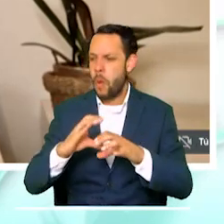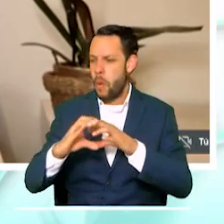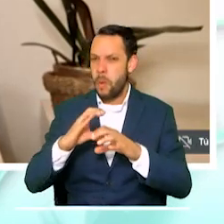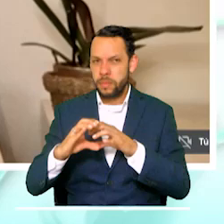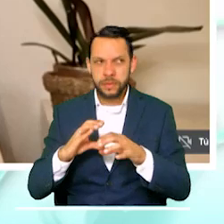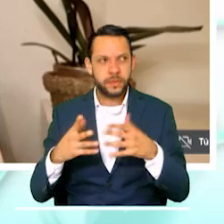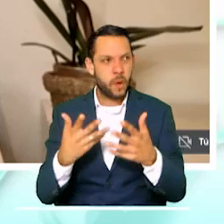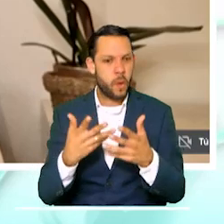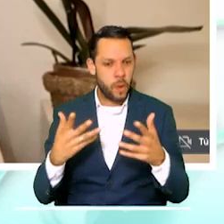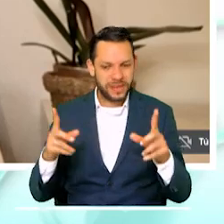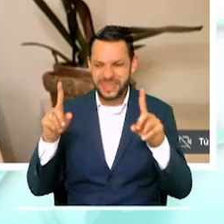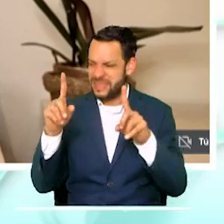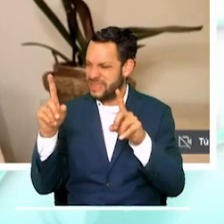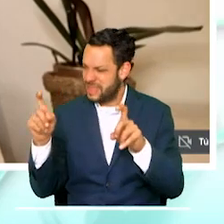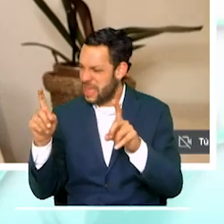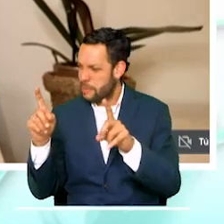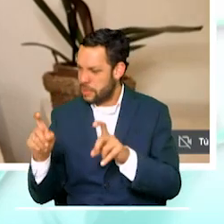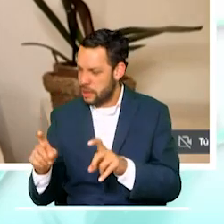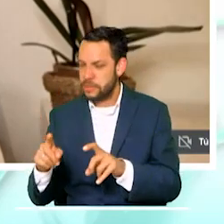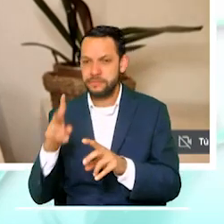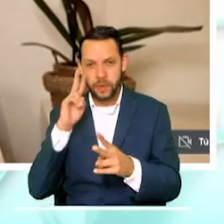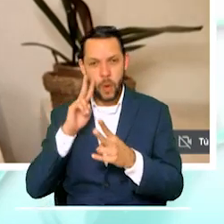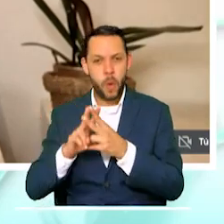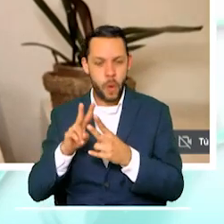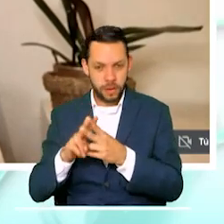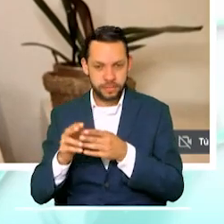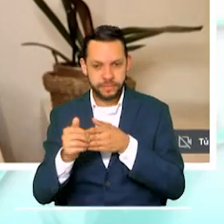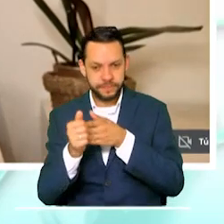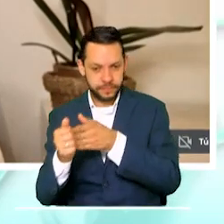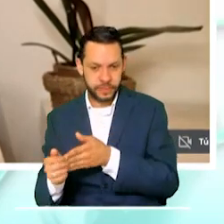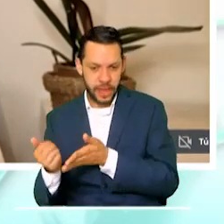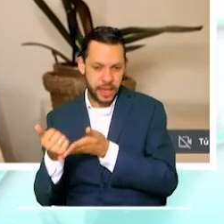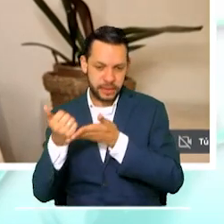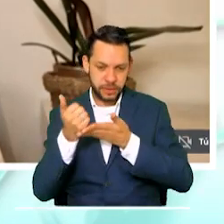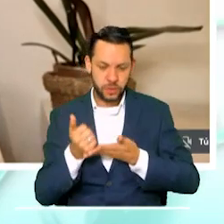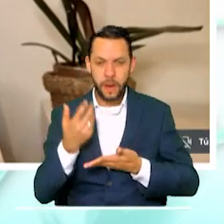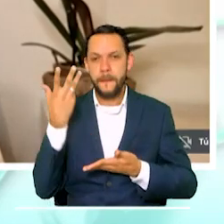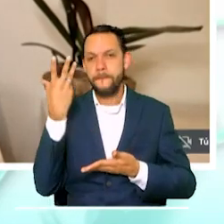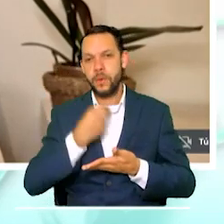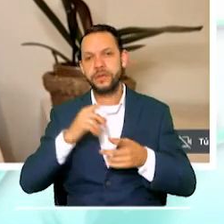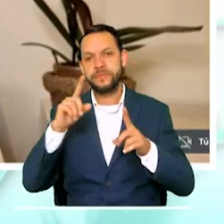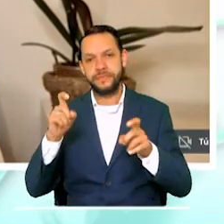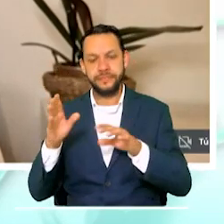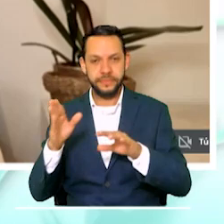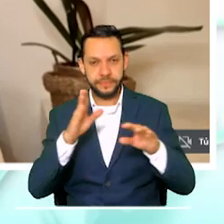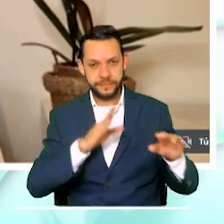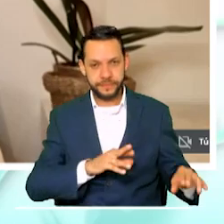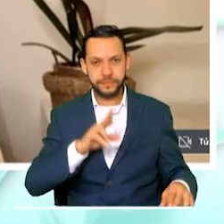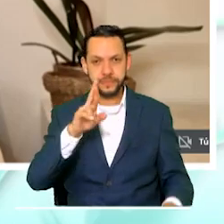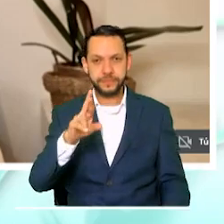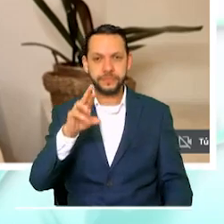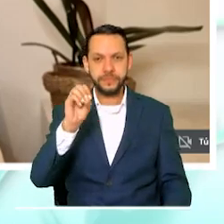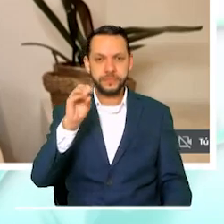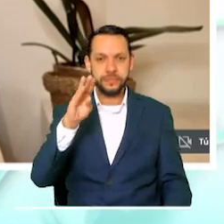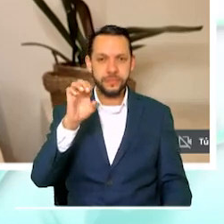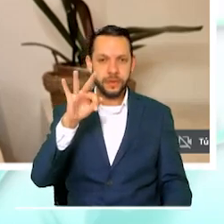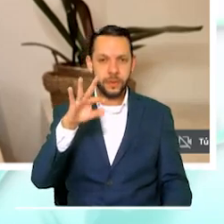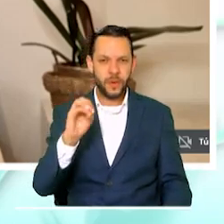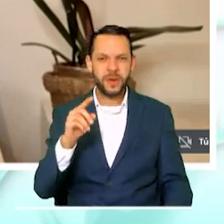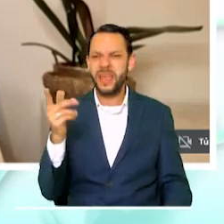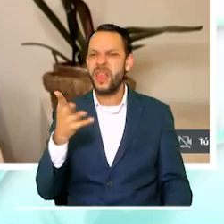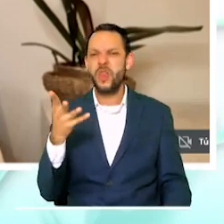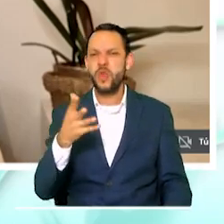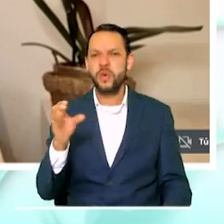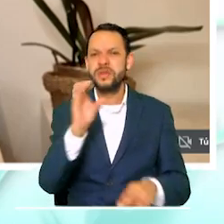hablar de muchos temas y yo sé todo lo que está atrás, entonces me parece muy bonito. Roberto, aquí tenemos personas conectadas de